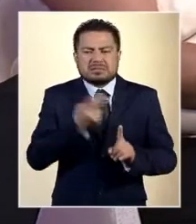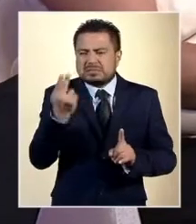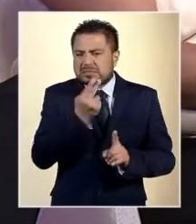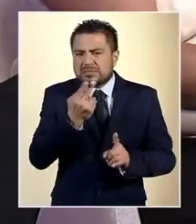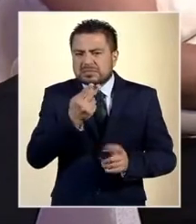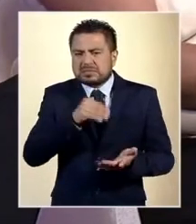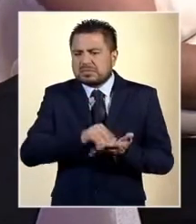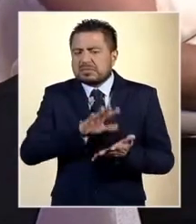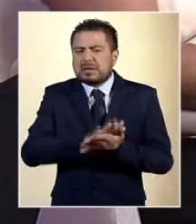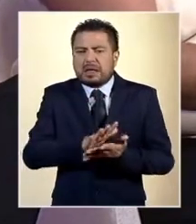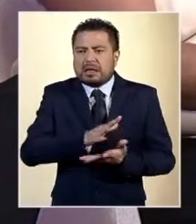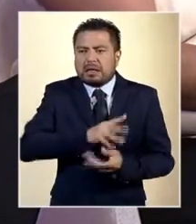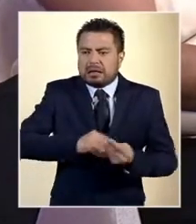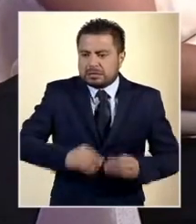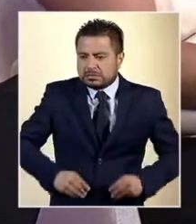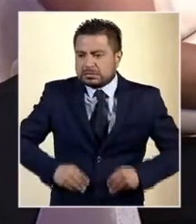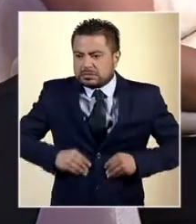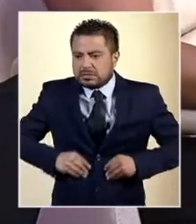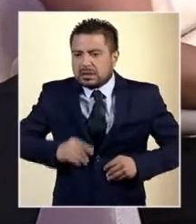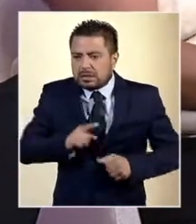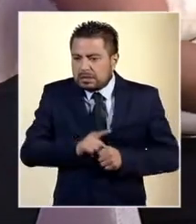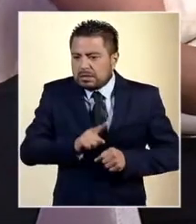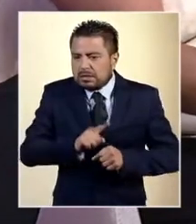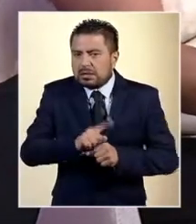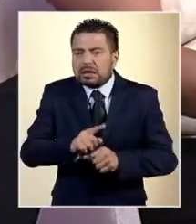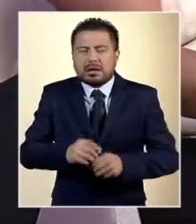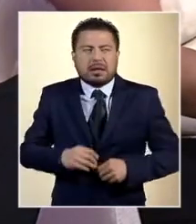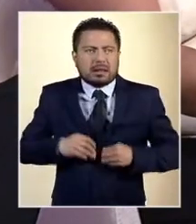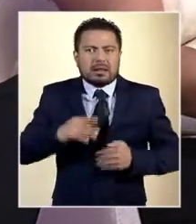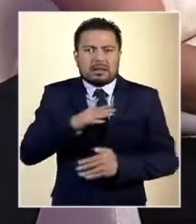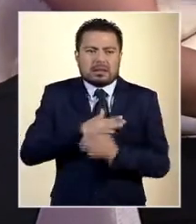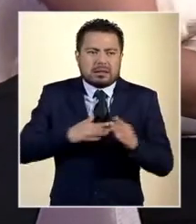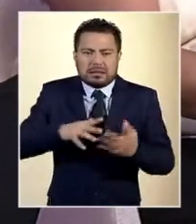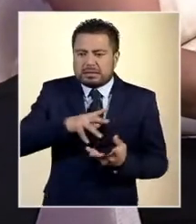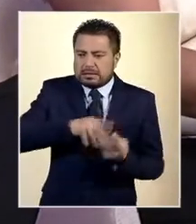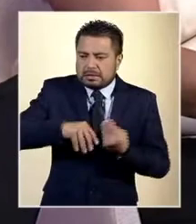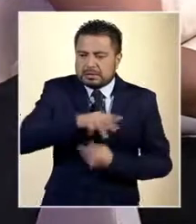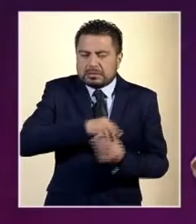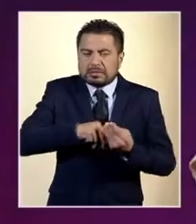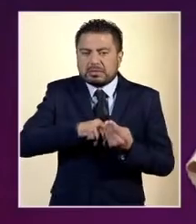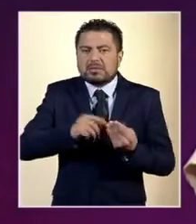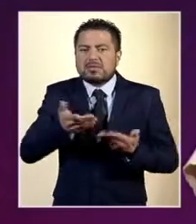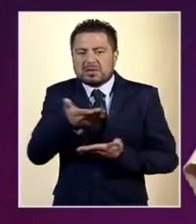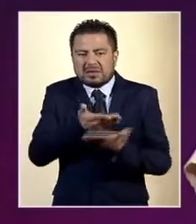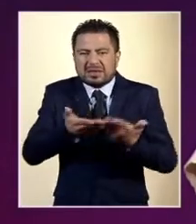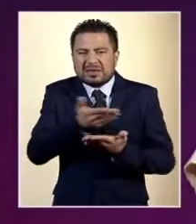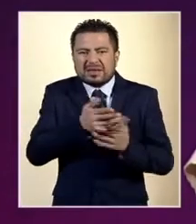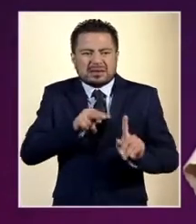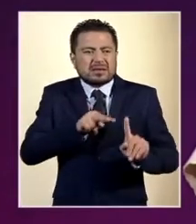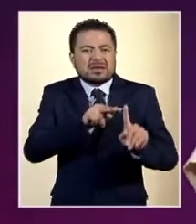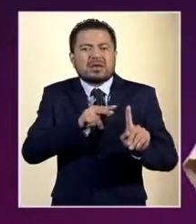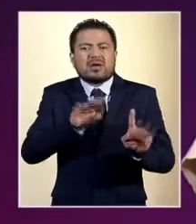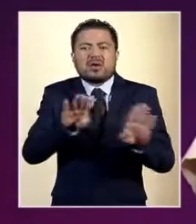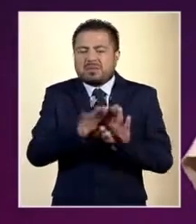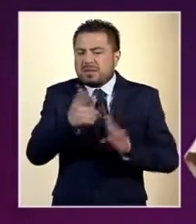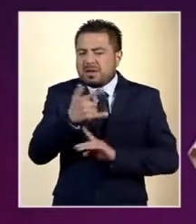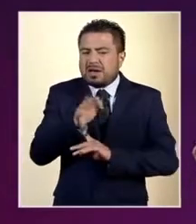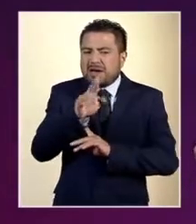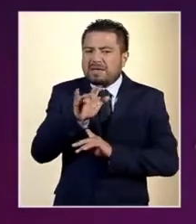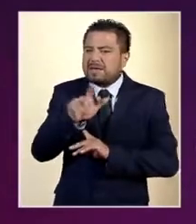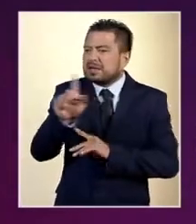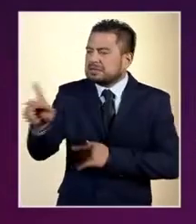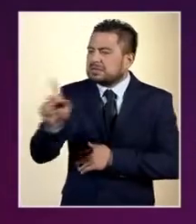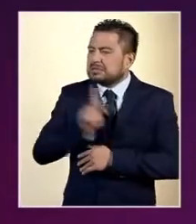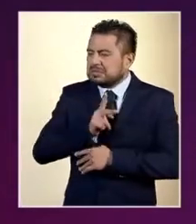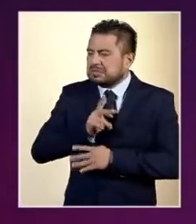estar como sobreviviendo todo el tiempo, donde el entorno, que comparto la visión de Gabriel,